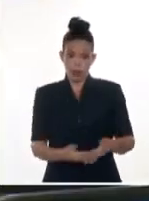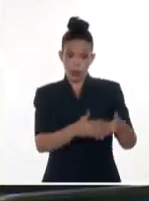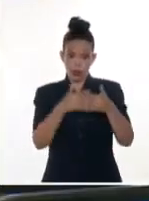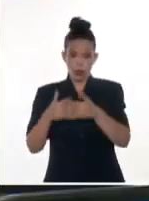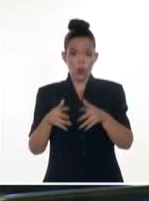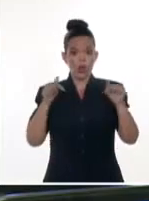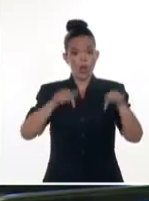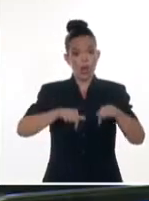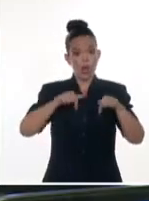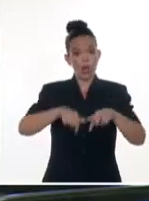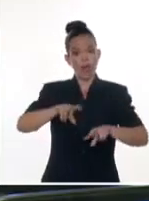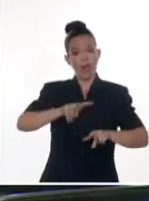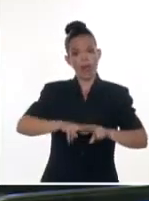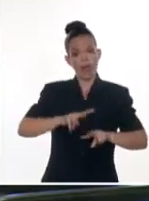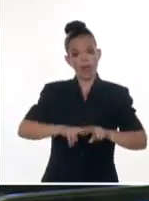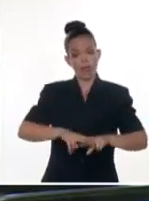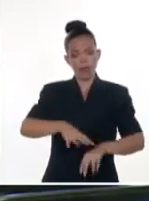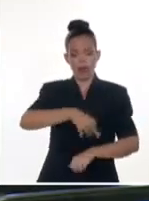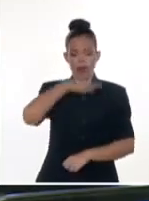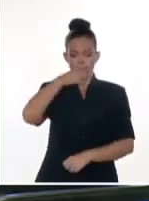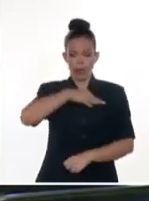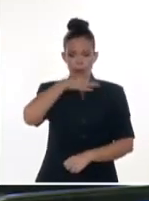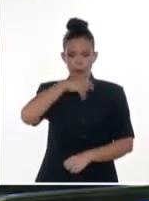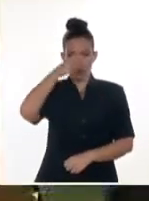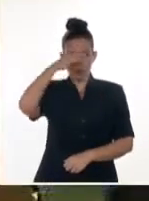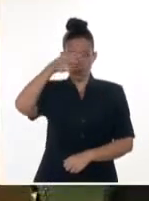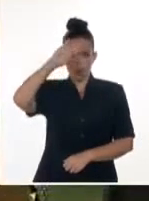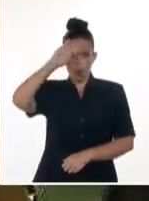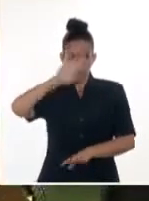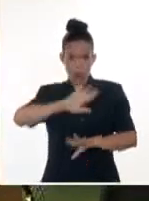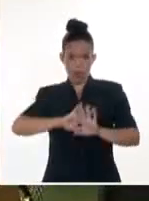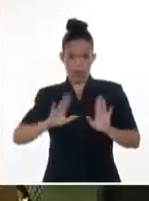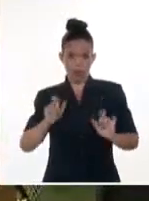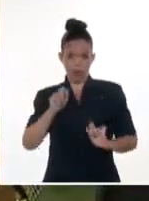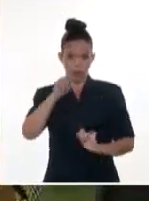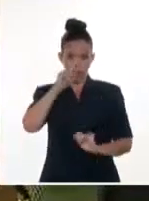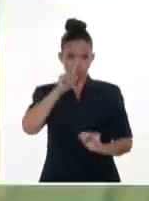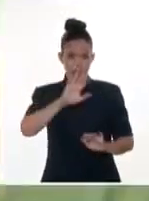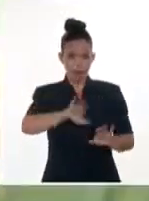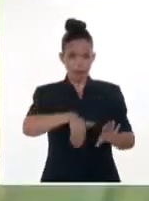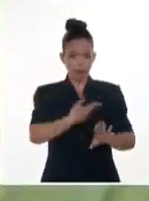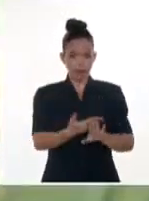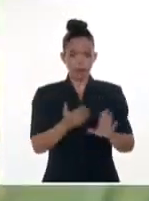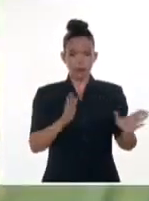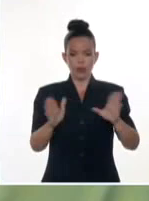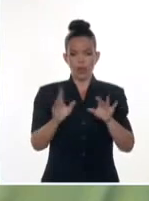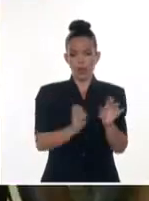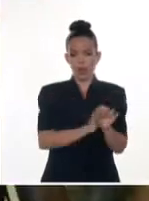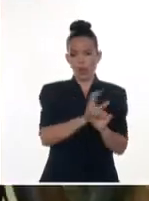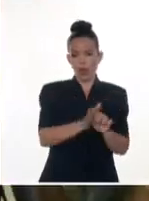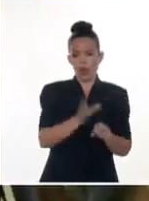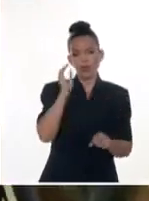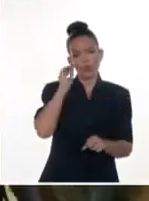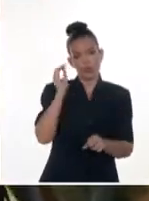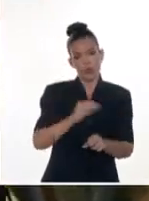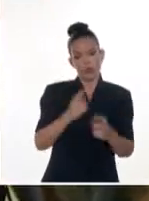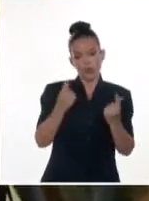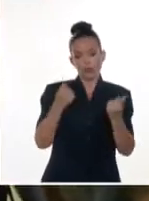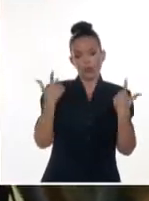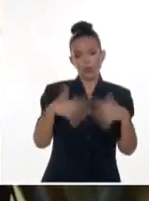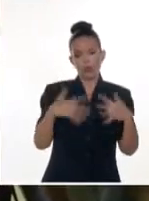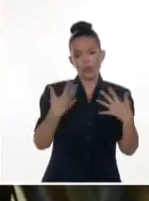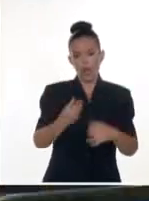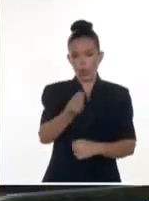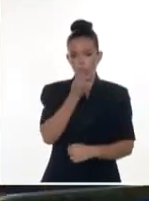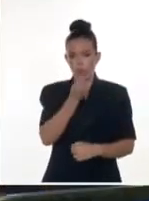isla, además de la recuperación económica pospandémica y el incremento de los precios de los alimentos, enfrenta un reto